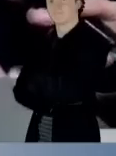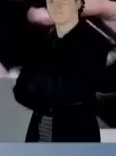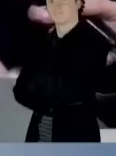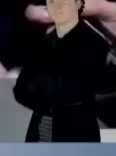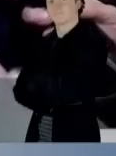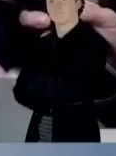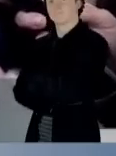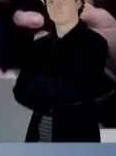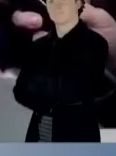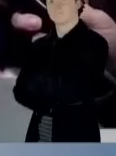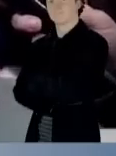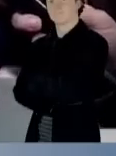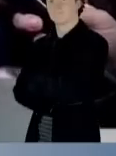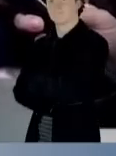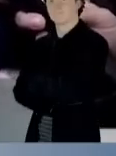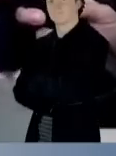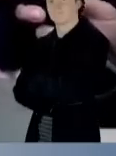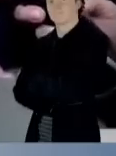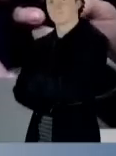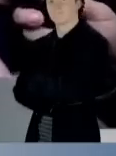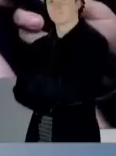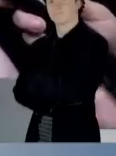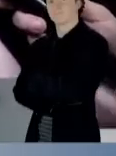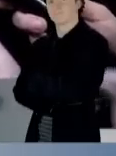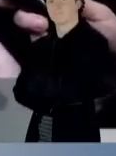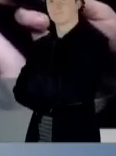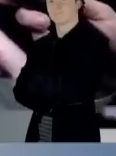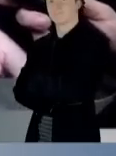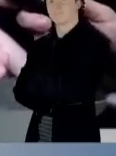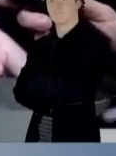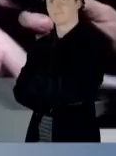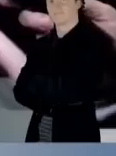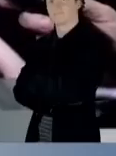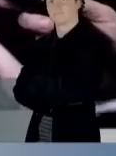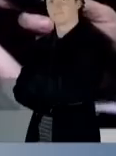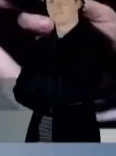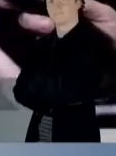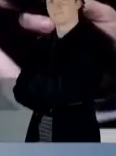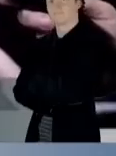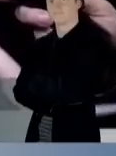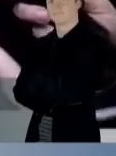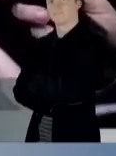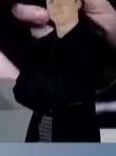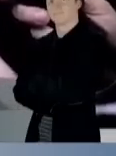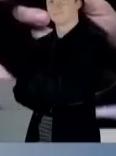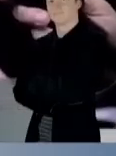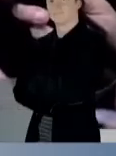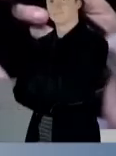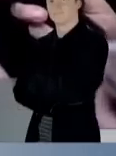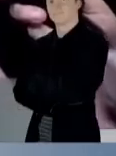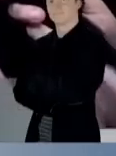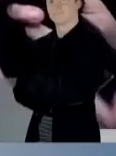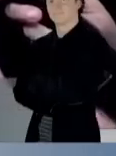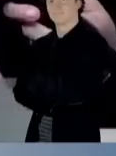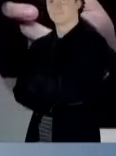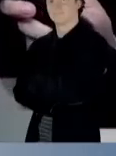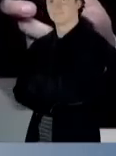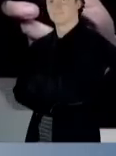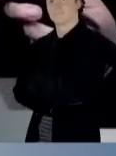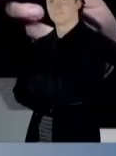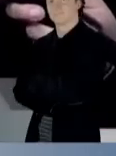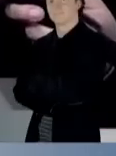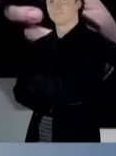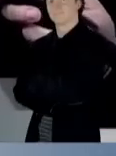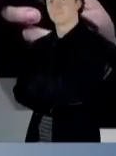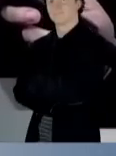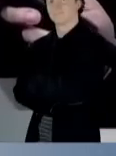empresarial sigue corriendo solo eso era merecedor entonces de las medallas porque a